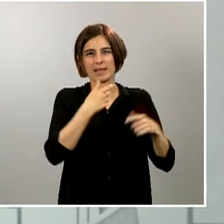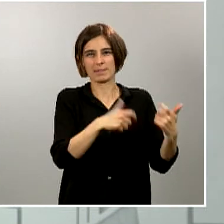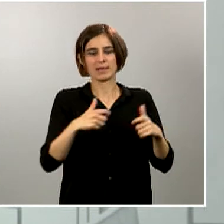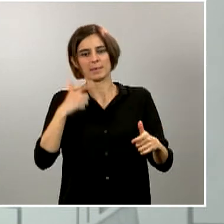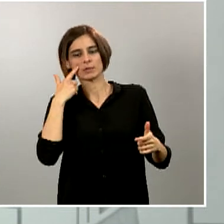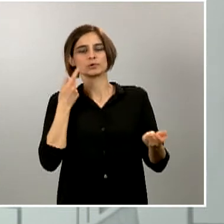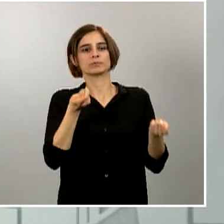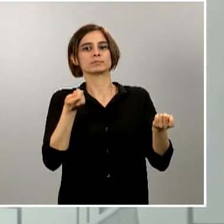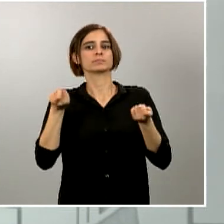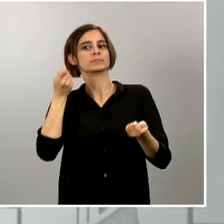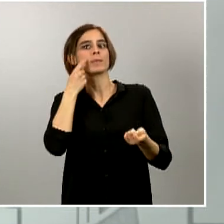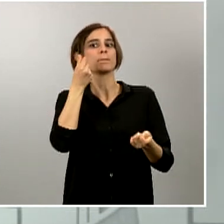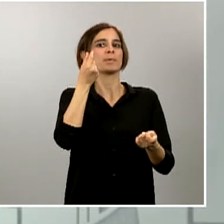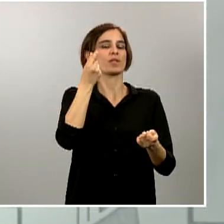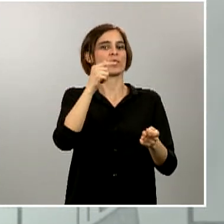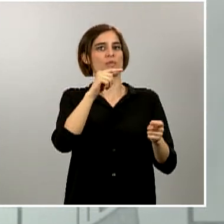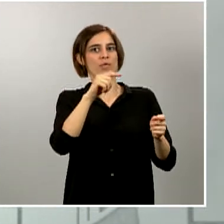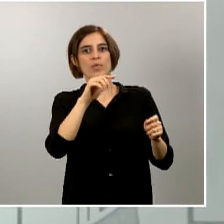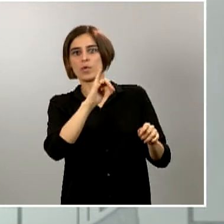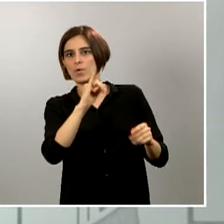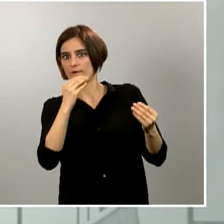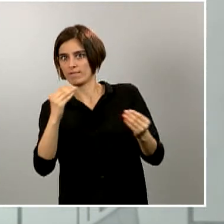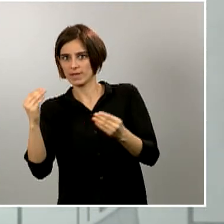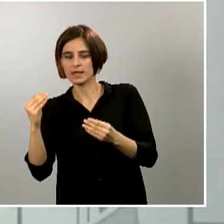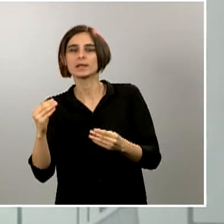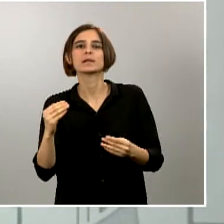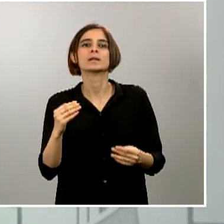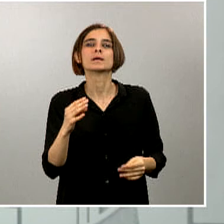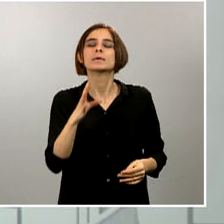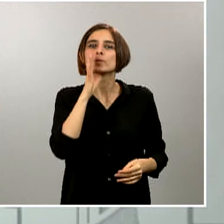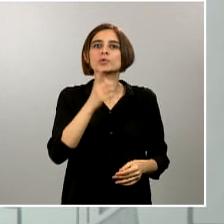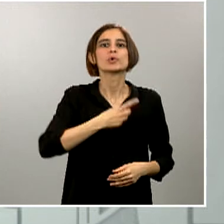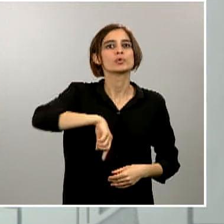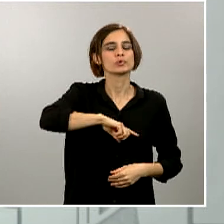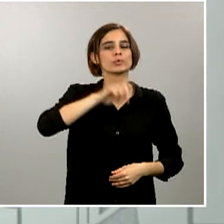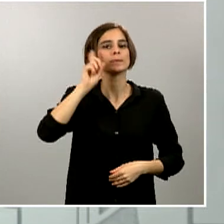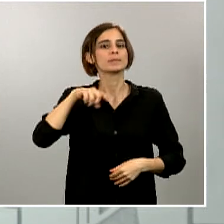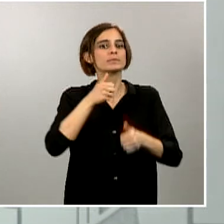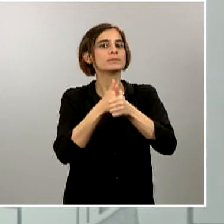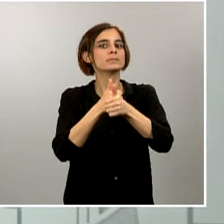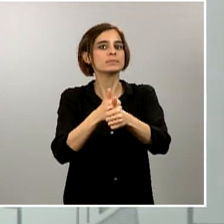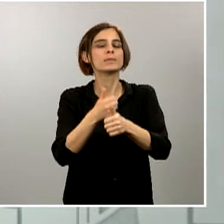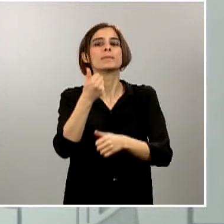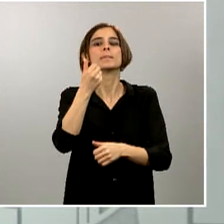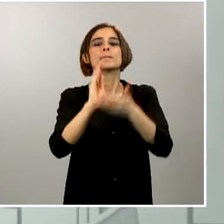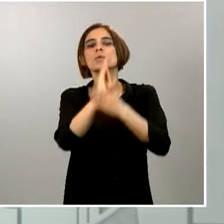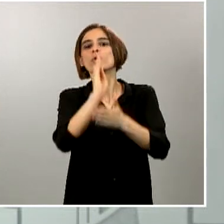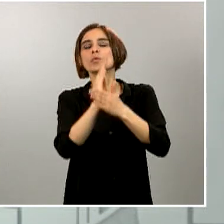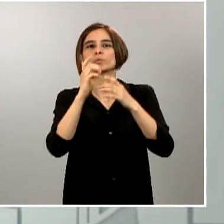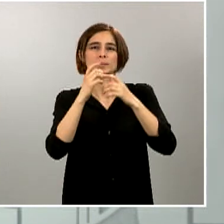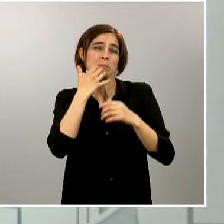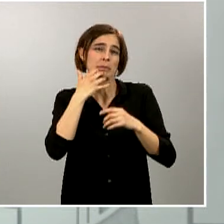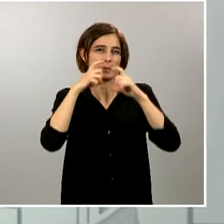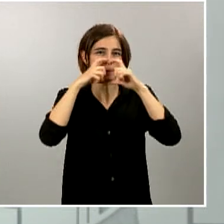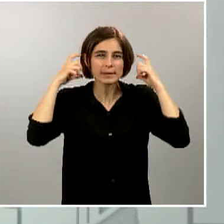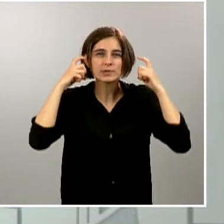todos los medios disponibles. En concreto, también estamos haciendo un seguimiento del precio de algunos de los productos por los que usted me preguntaba, como mascarillas,